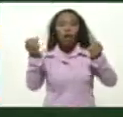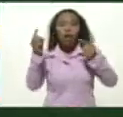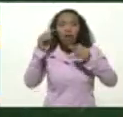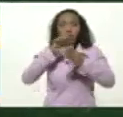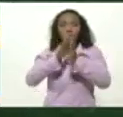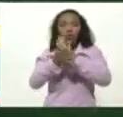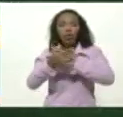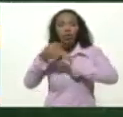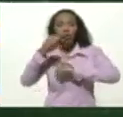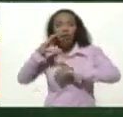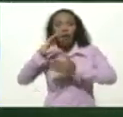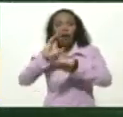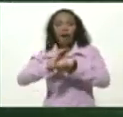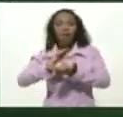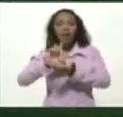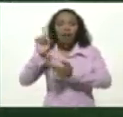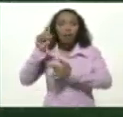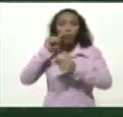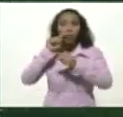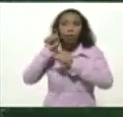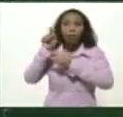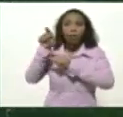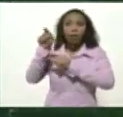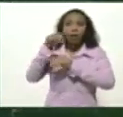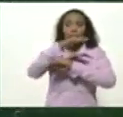Catia, por allá,